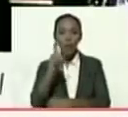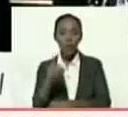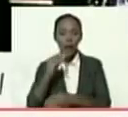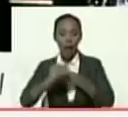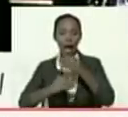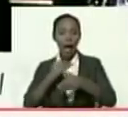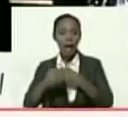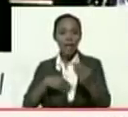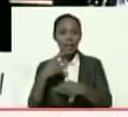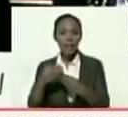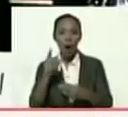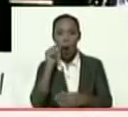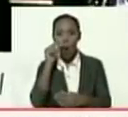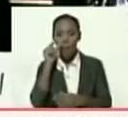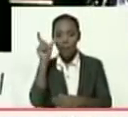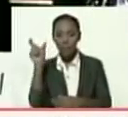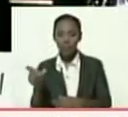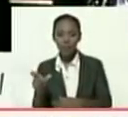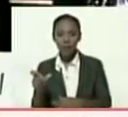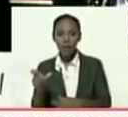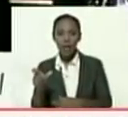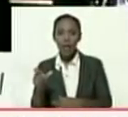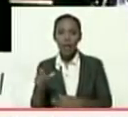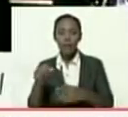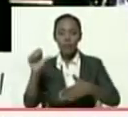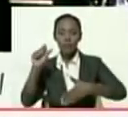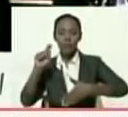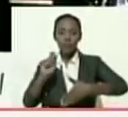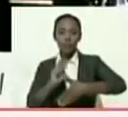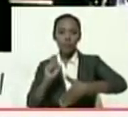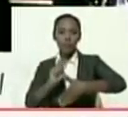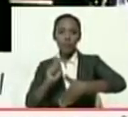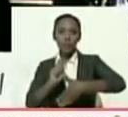realiza Madeleine García por Telesur.